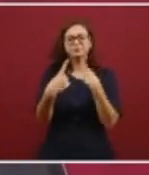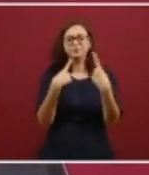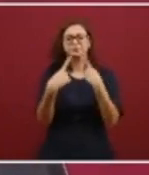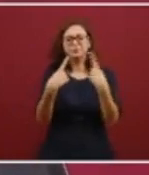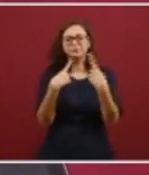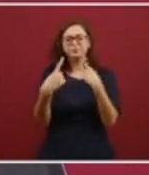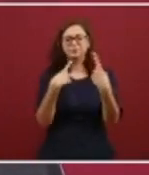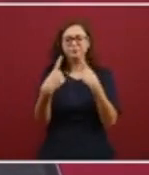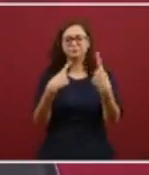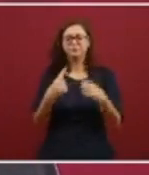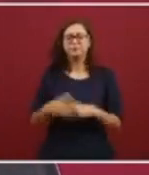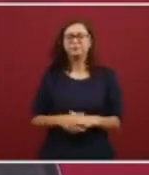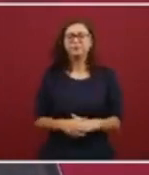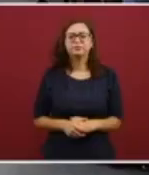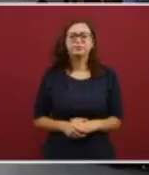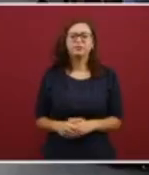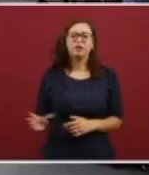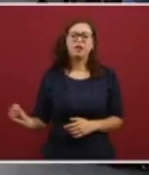Al diálogo.